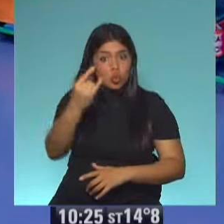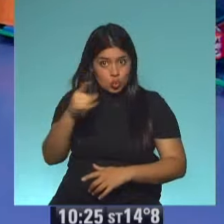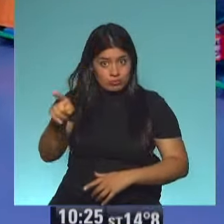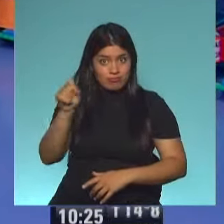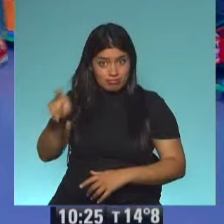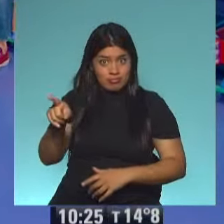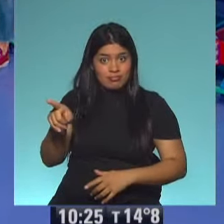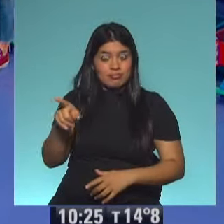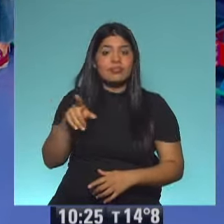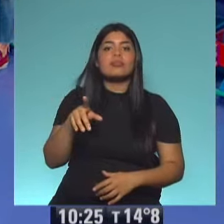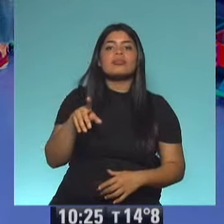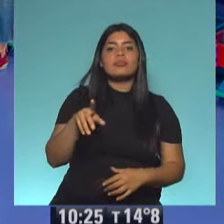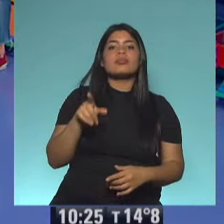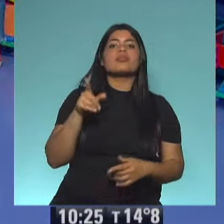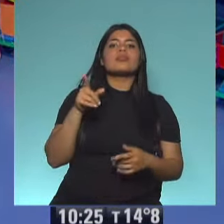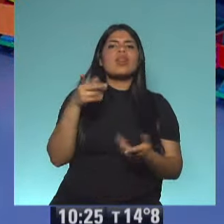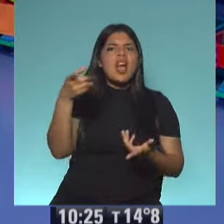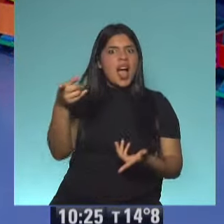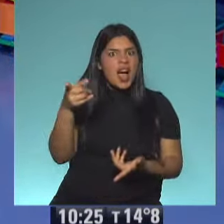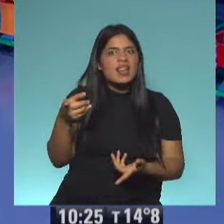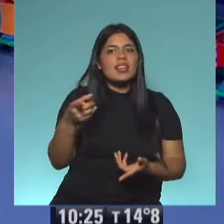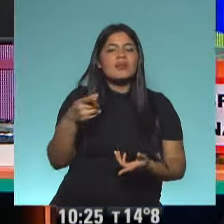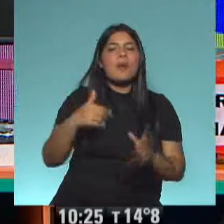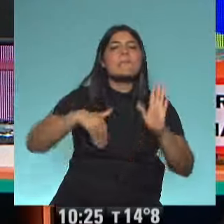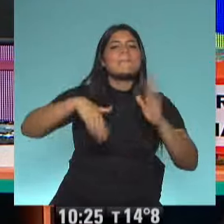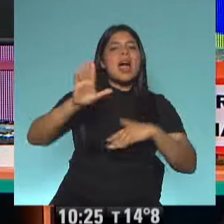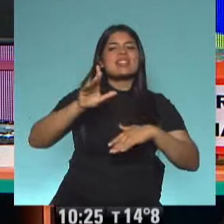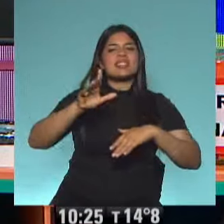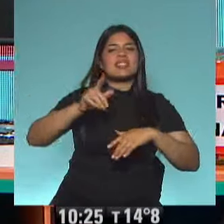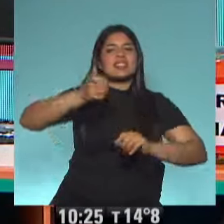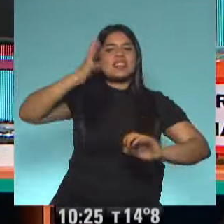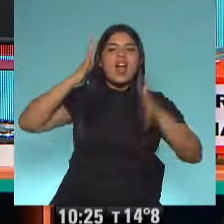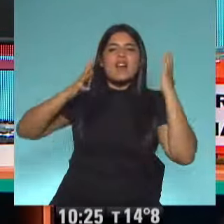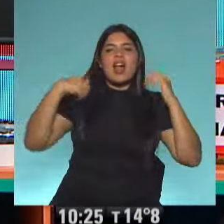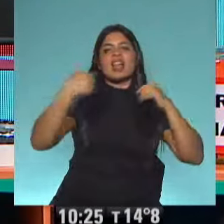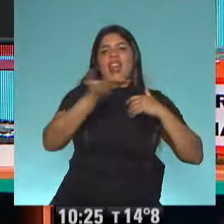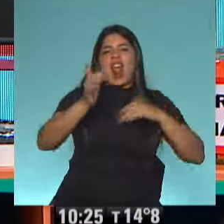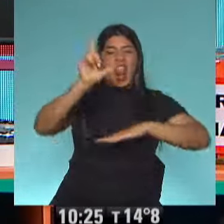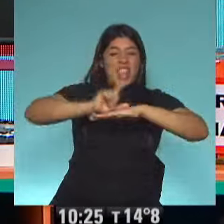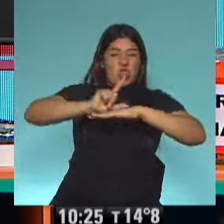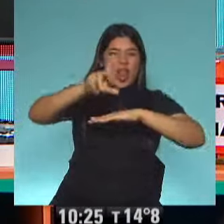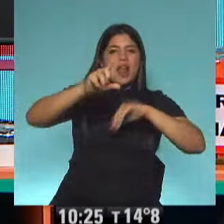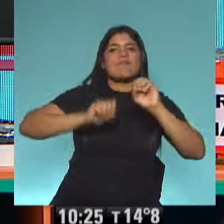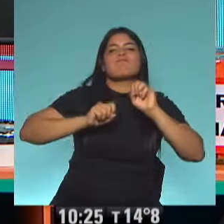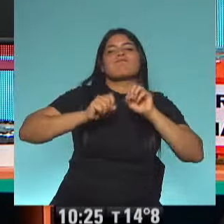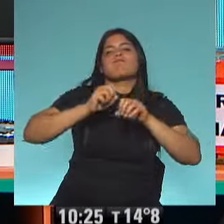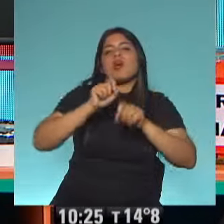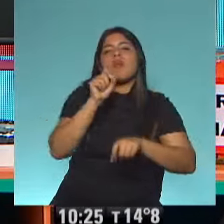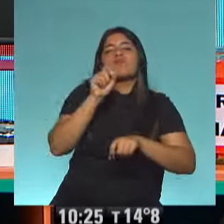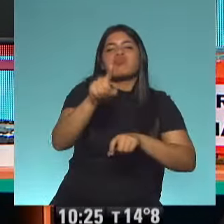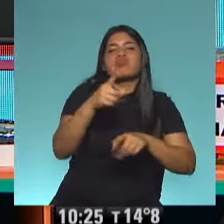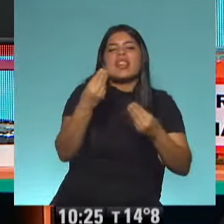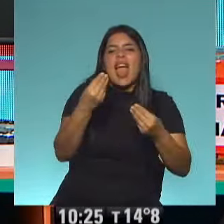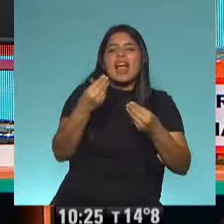Gualeguaychú. Bien, el carnaval del litoral tiene una influencia del carnaval de Brasil y también del carnaval de Uruguay,